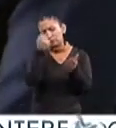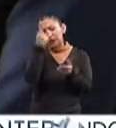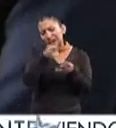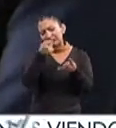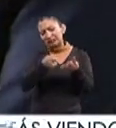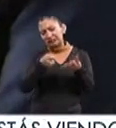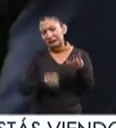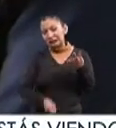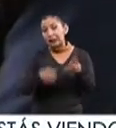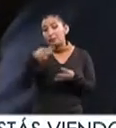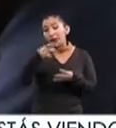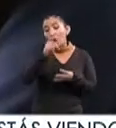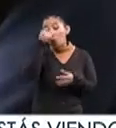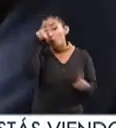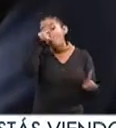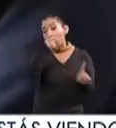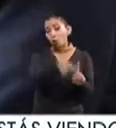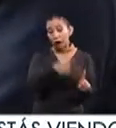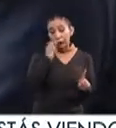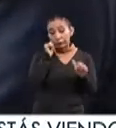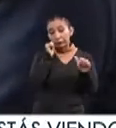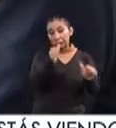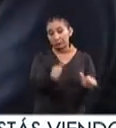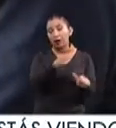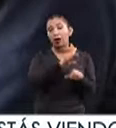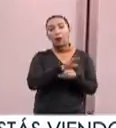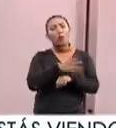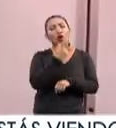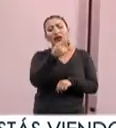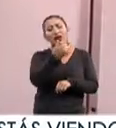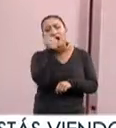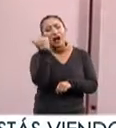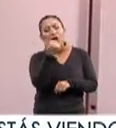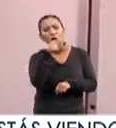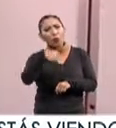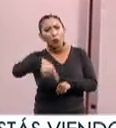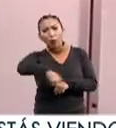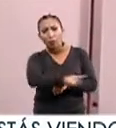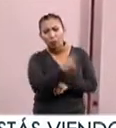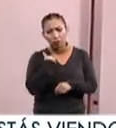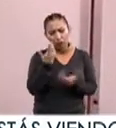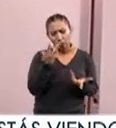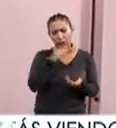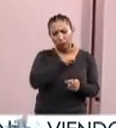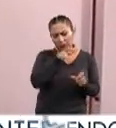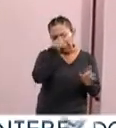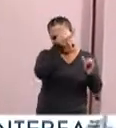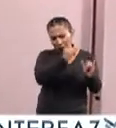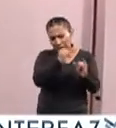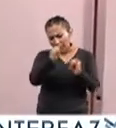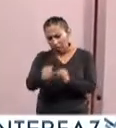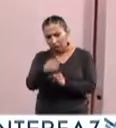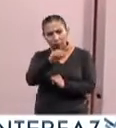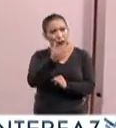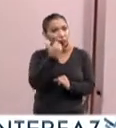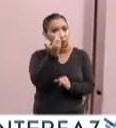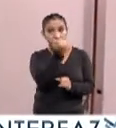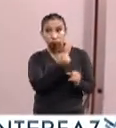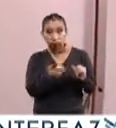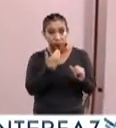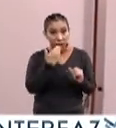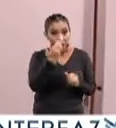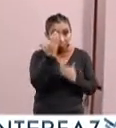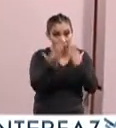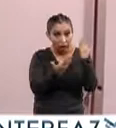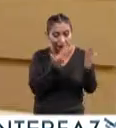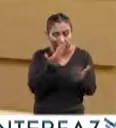respecto, pero uno de los aspectos a considerar es por qué los estudiantes, desde casos particulares, no tienen el desempeño